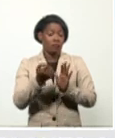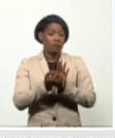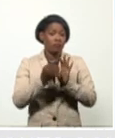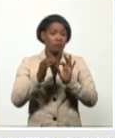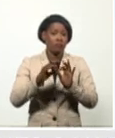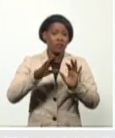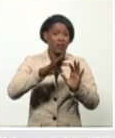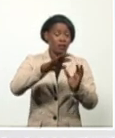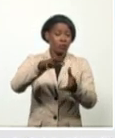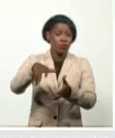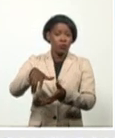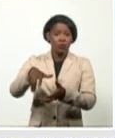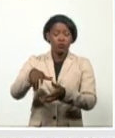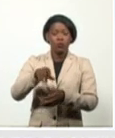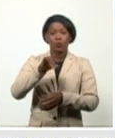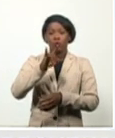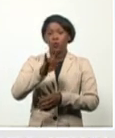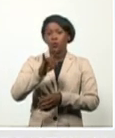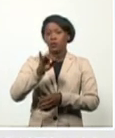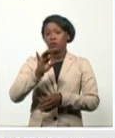mundo